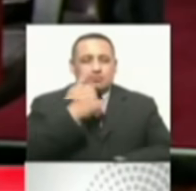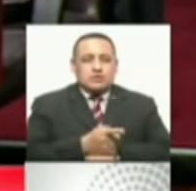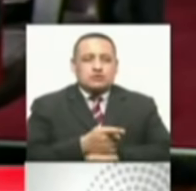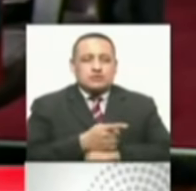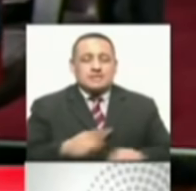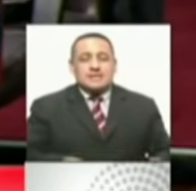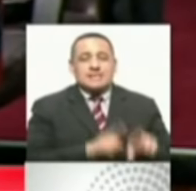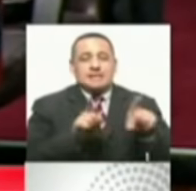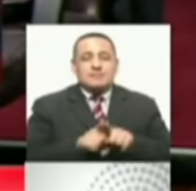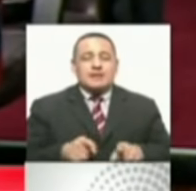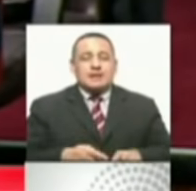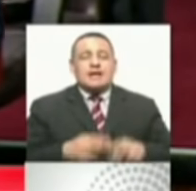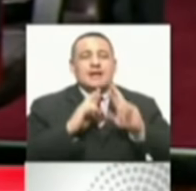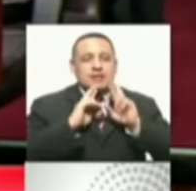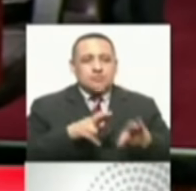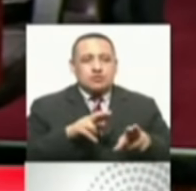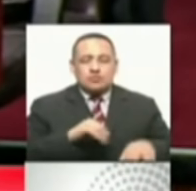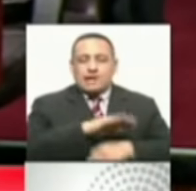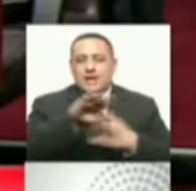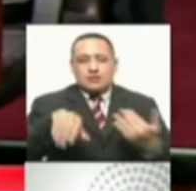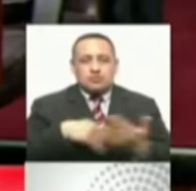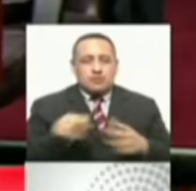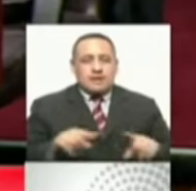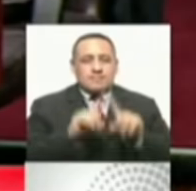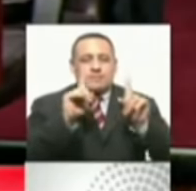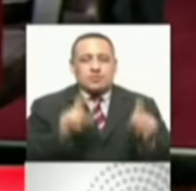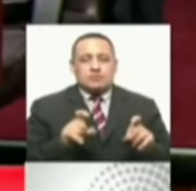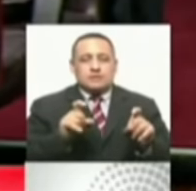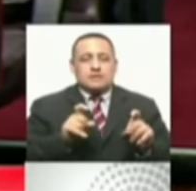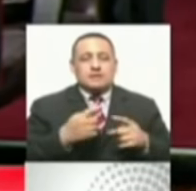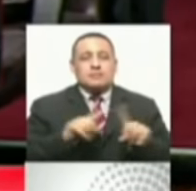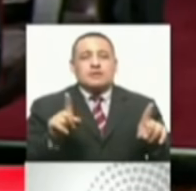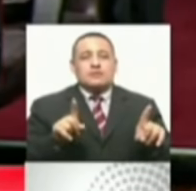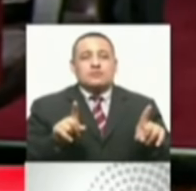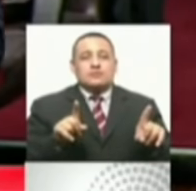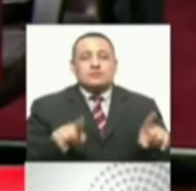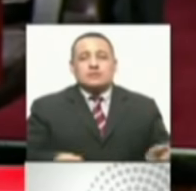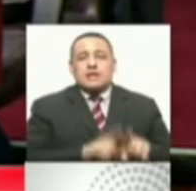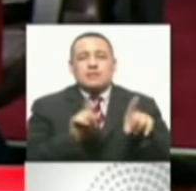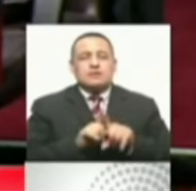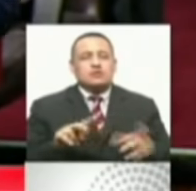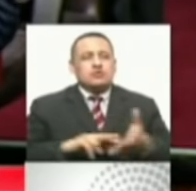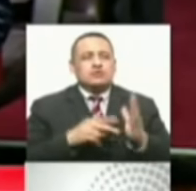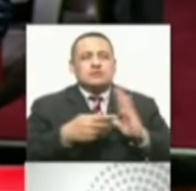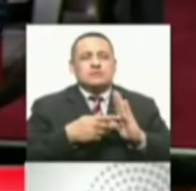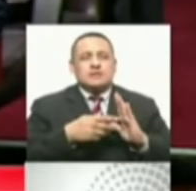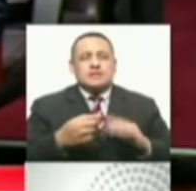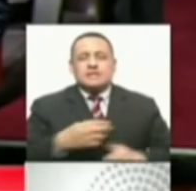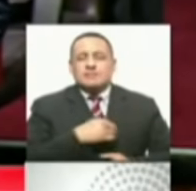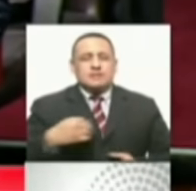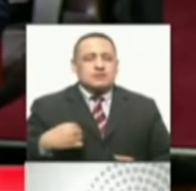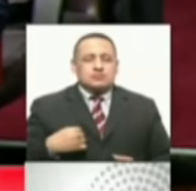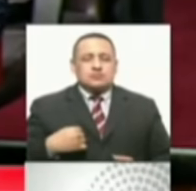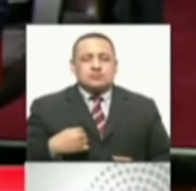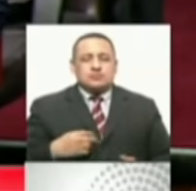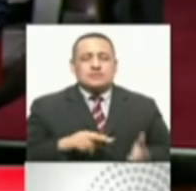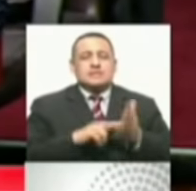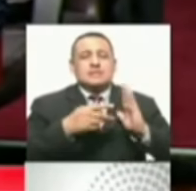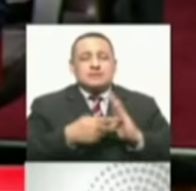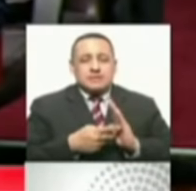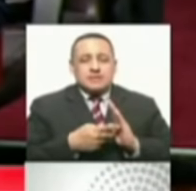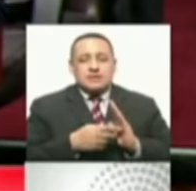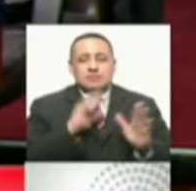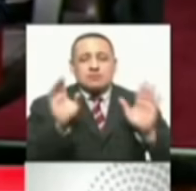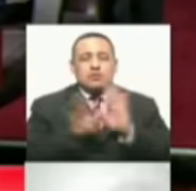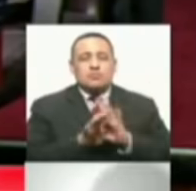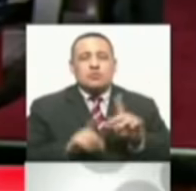mayo del 81 que lo torturaron para incriminarse como terrorista y acusar a Iber Maraví. El 26 de marzo